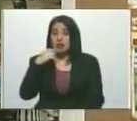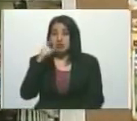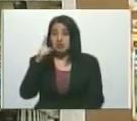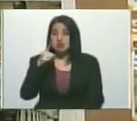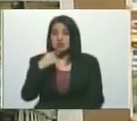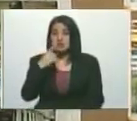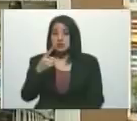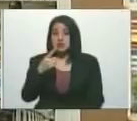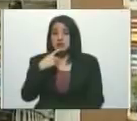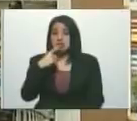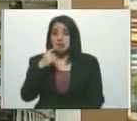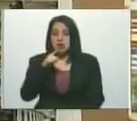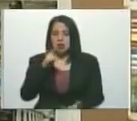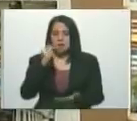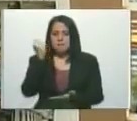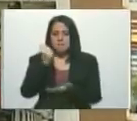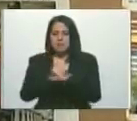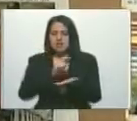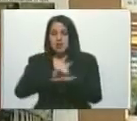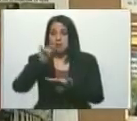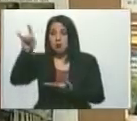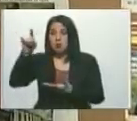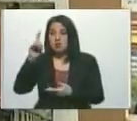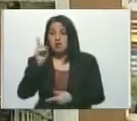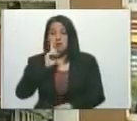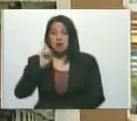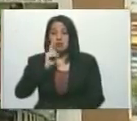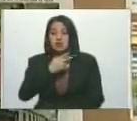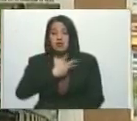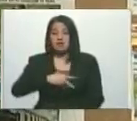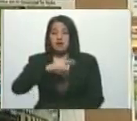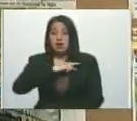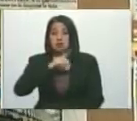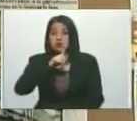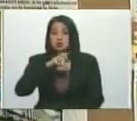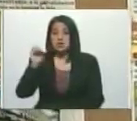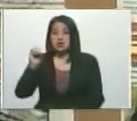Con pasaportes falsos y con permisos falsos trataron de llevarse 130 niños fuera de Venezuela.